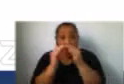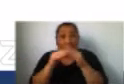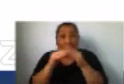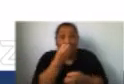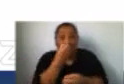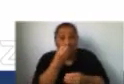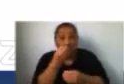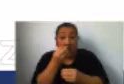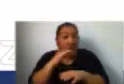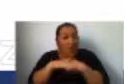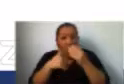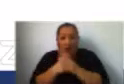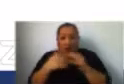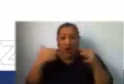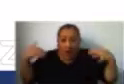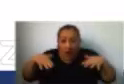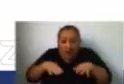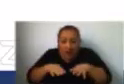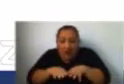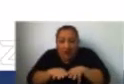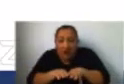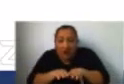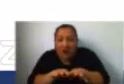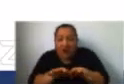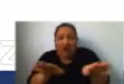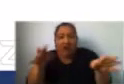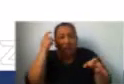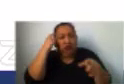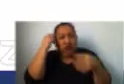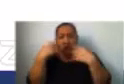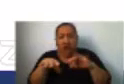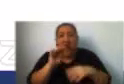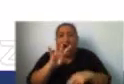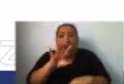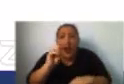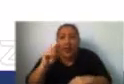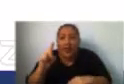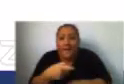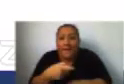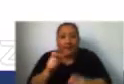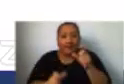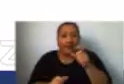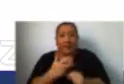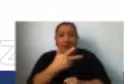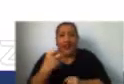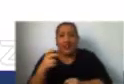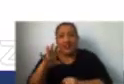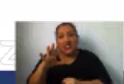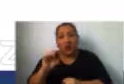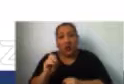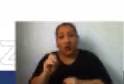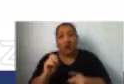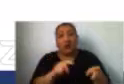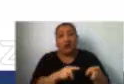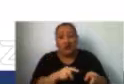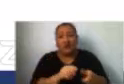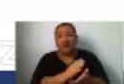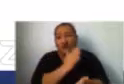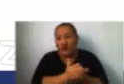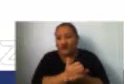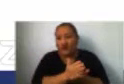Loroya. Tiene una población aproximada de 40.000 personas y unos 350 casos. Frente a